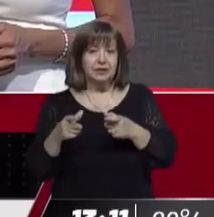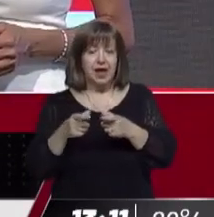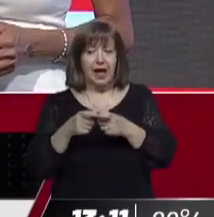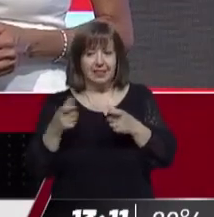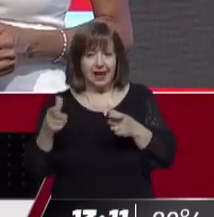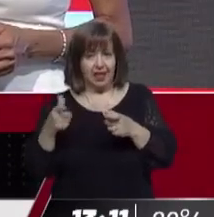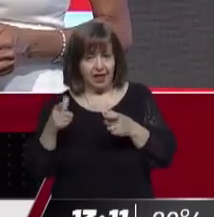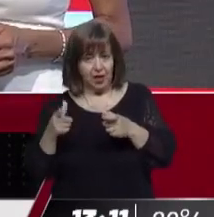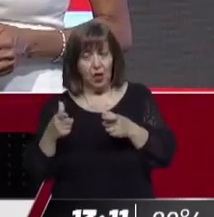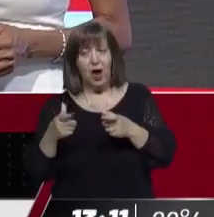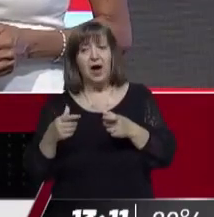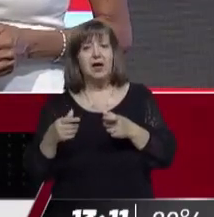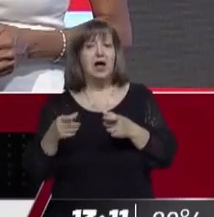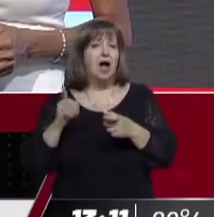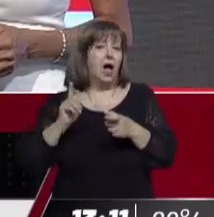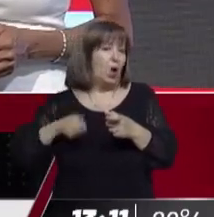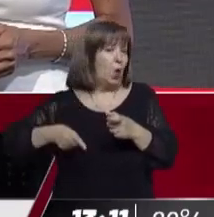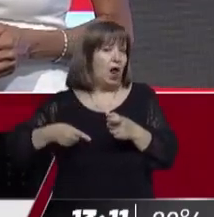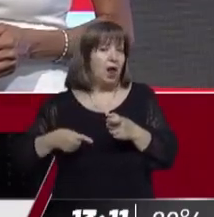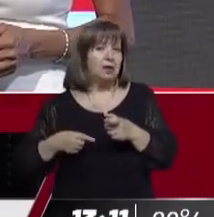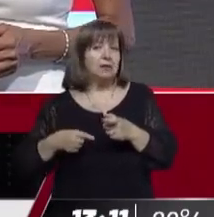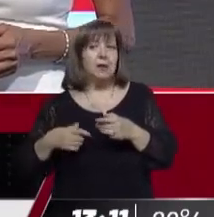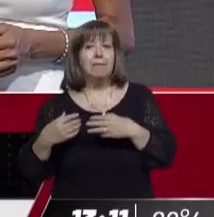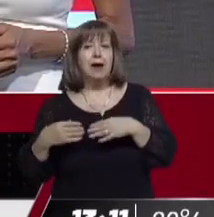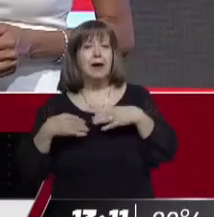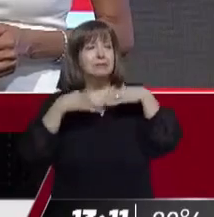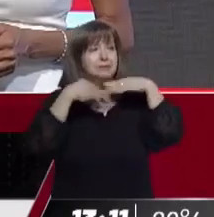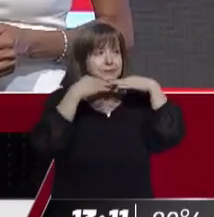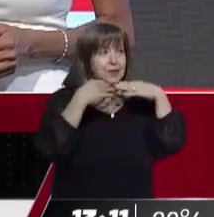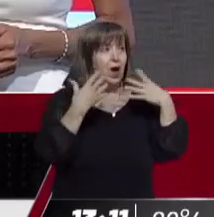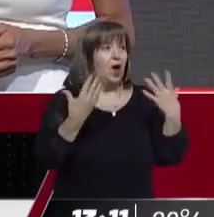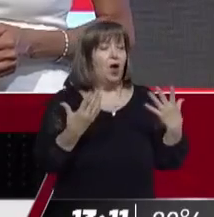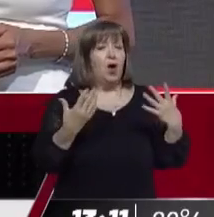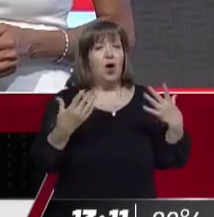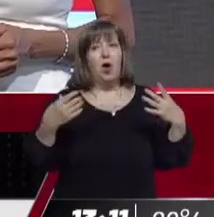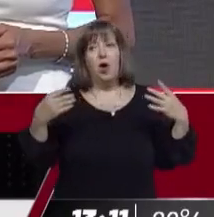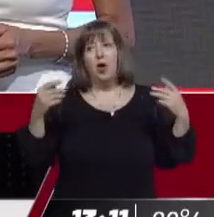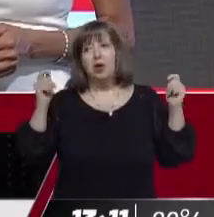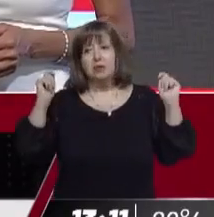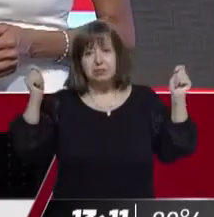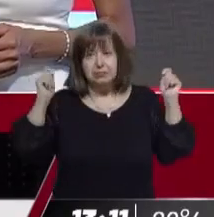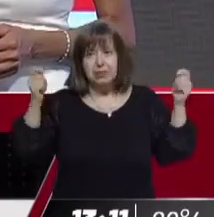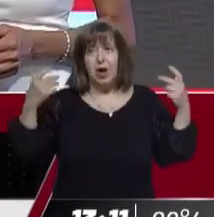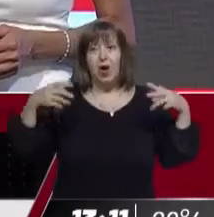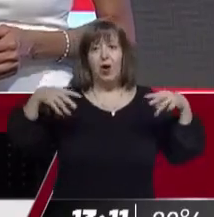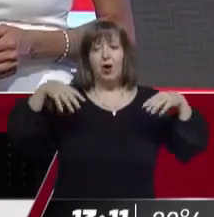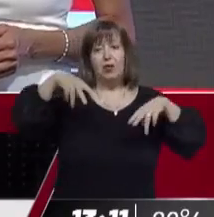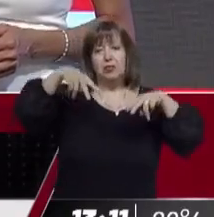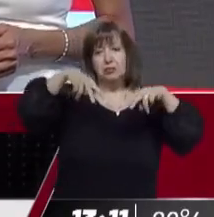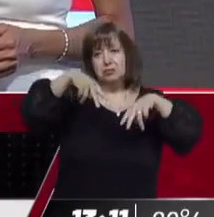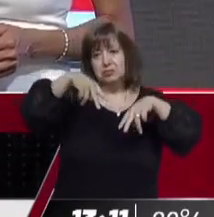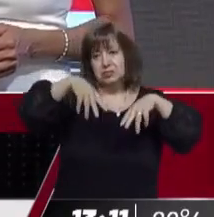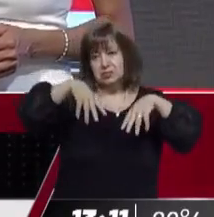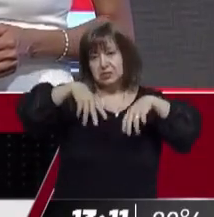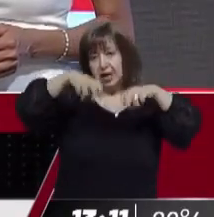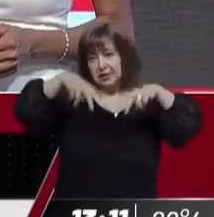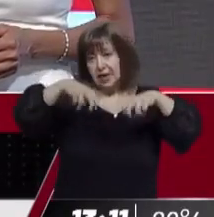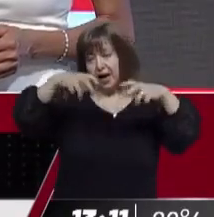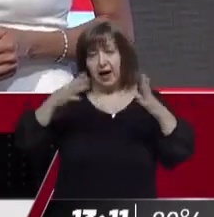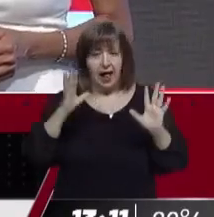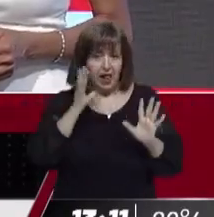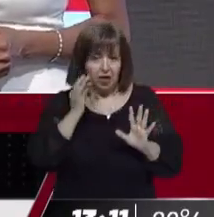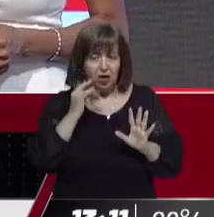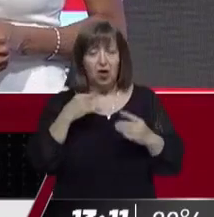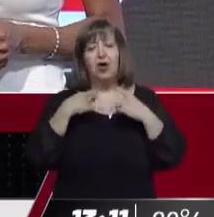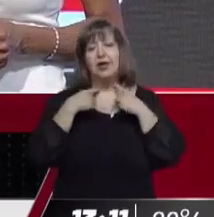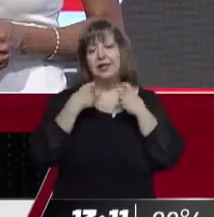la entrada y lo harán igualmente para hacer un banderazo, para ojalá que no pase lo que pasó aquí en la provincia